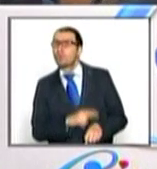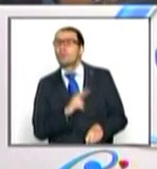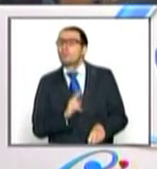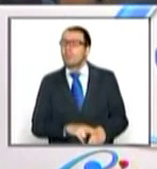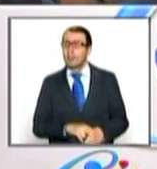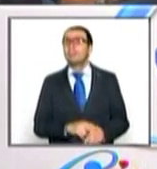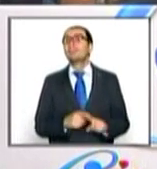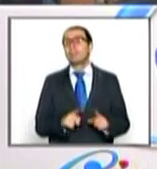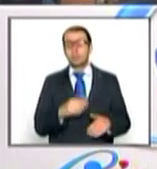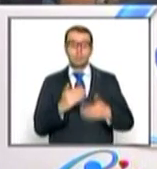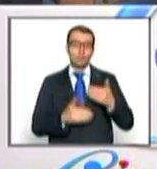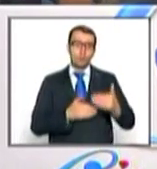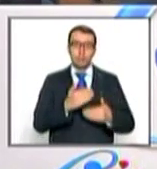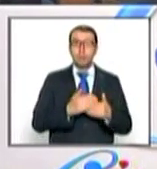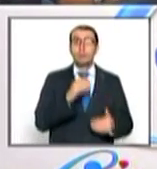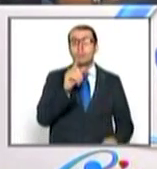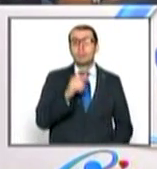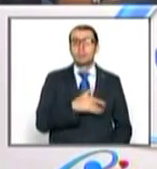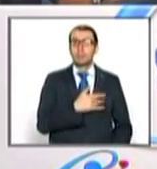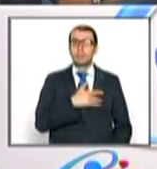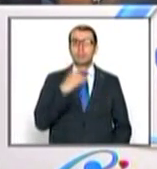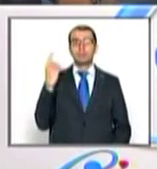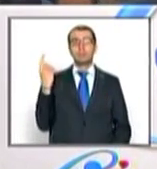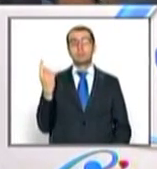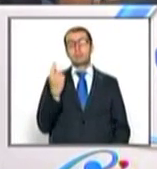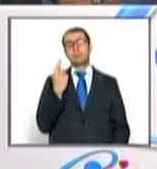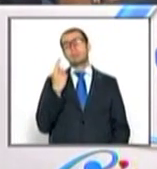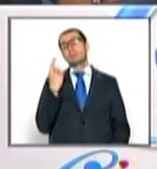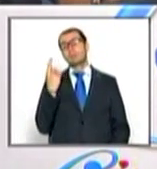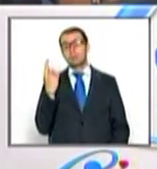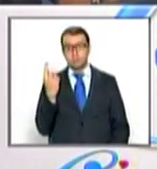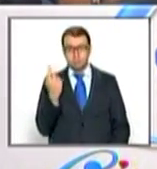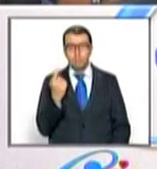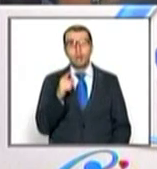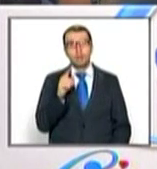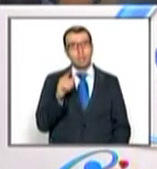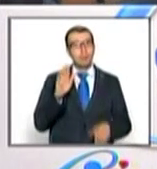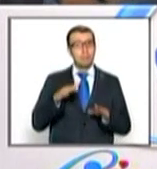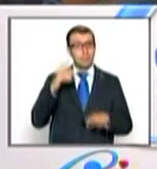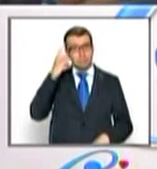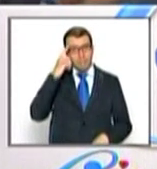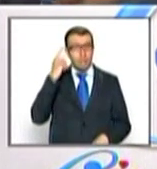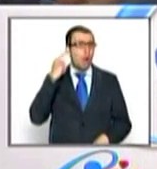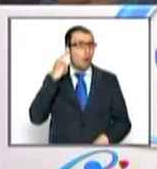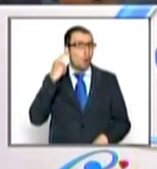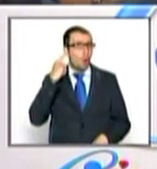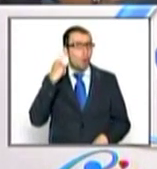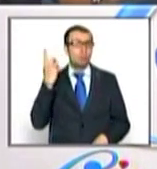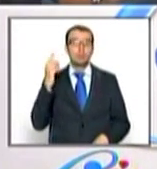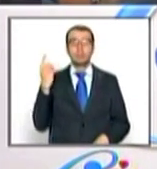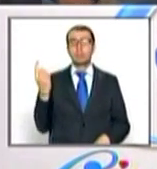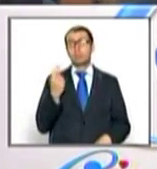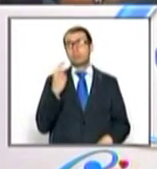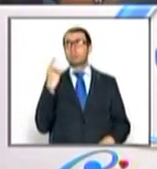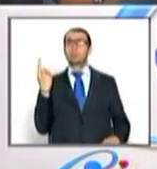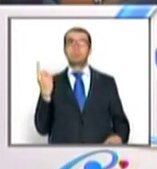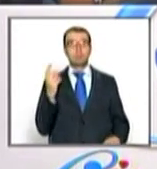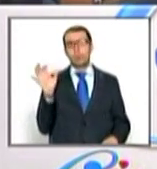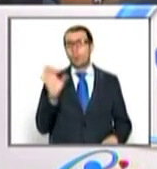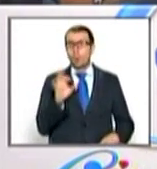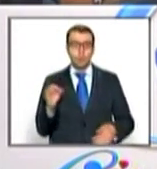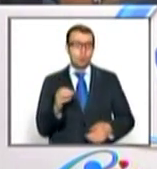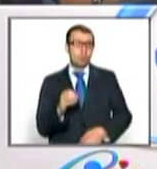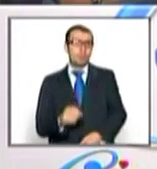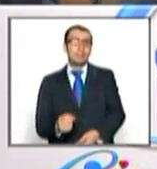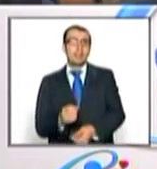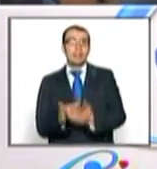ejemplo, los mareos. Muchas veces atribuimos los mareos a que son trastornos del oído, que son trastornos del colesterol, y en ocasiones esos mareos